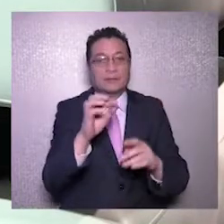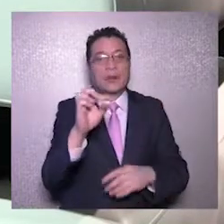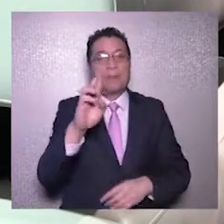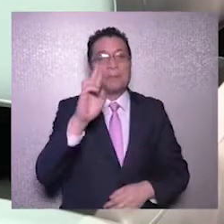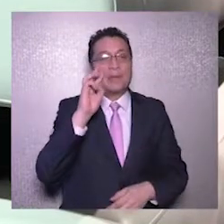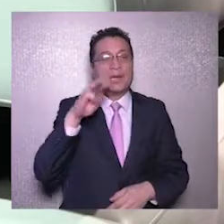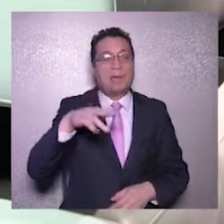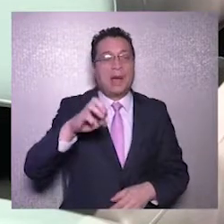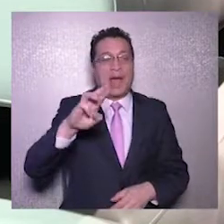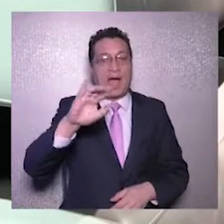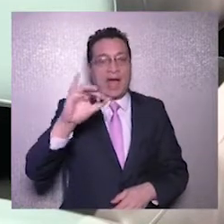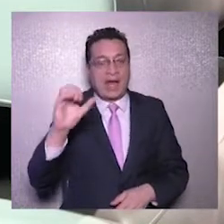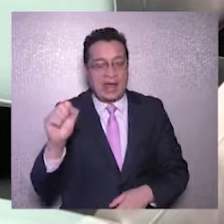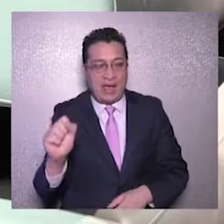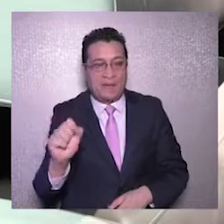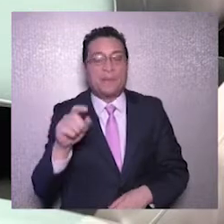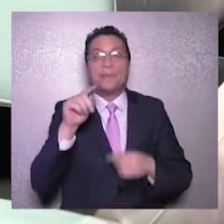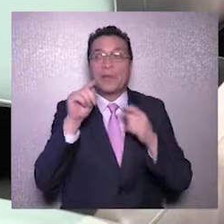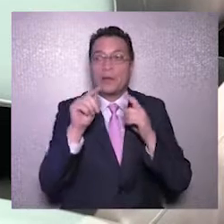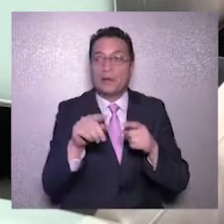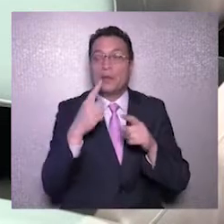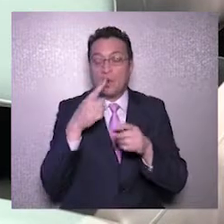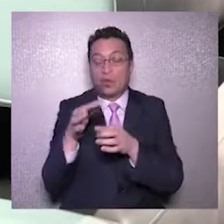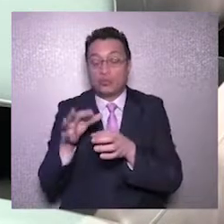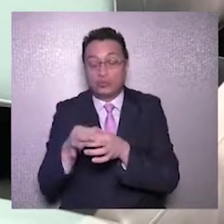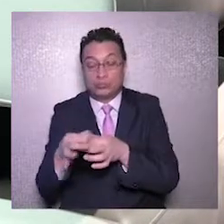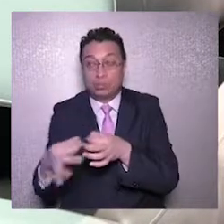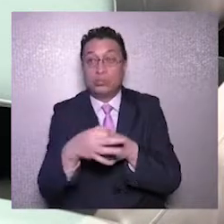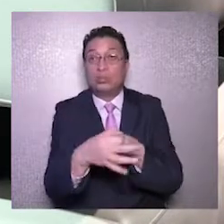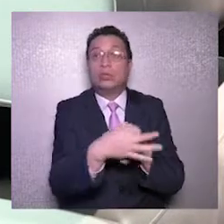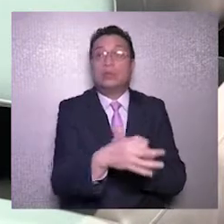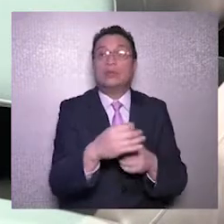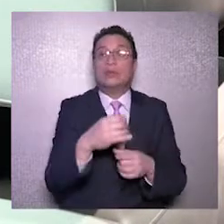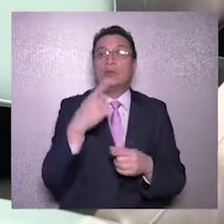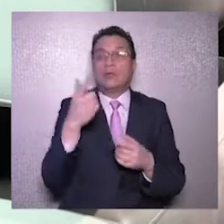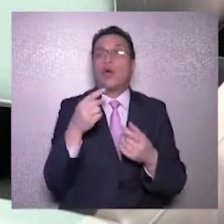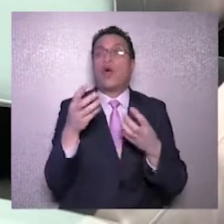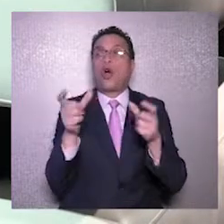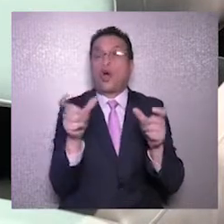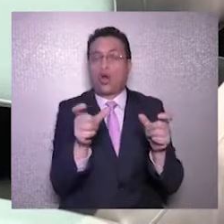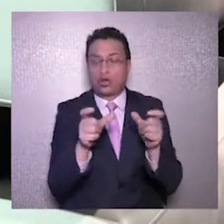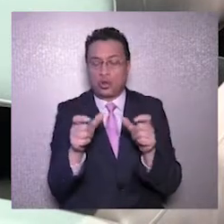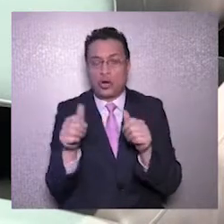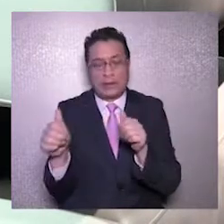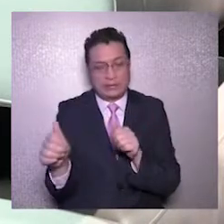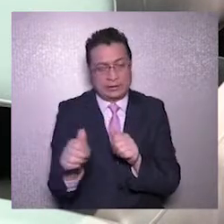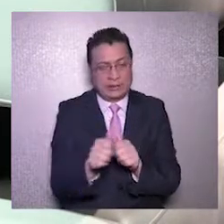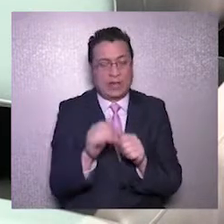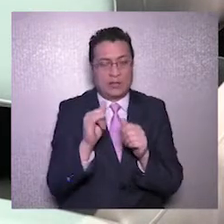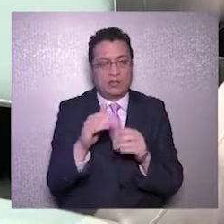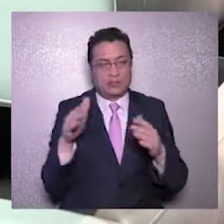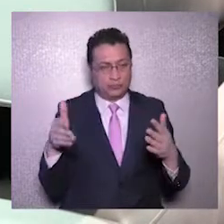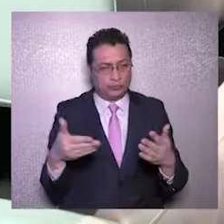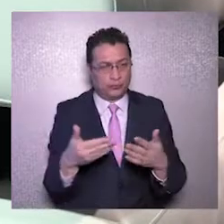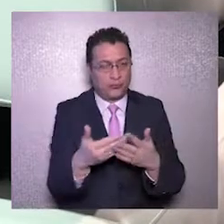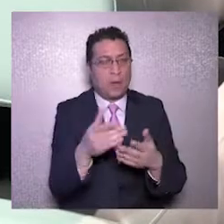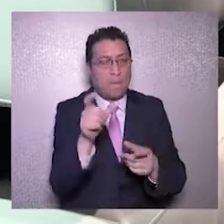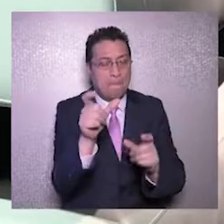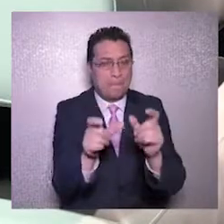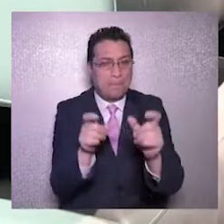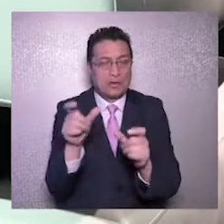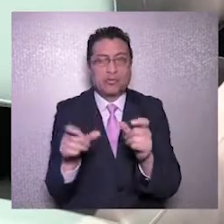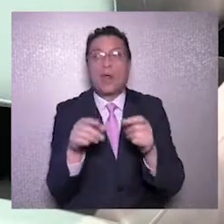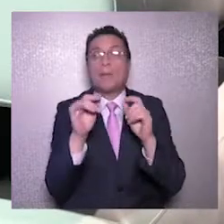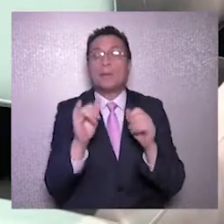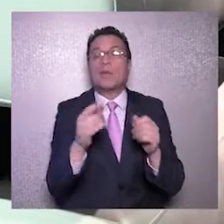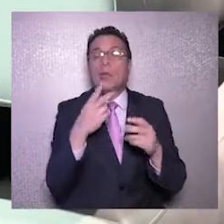es donde se da la contención del daño, la intersectorialidad por esencia, el control, la cercanía y el involucramiento de las personas, porque